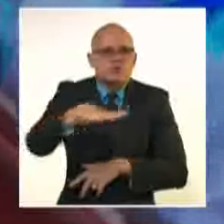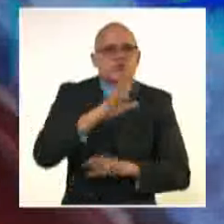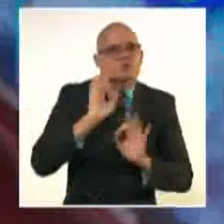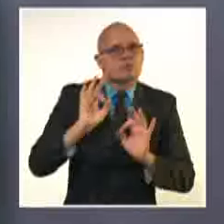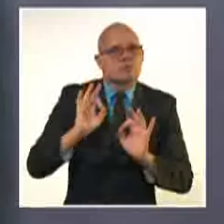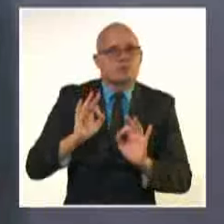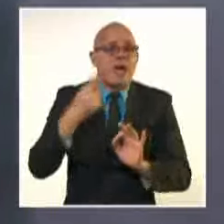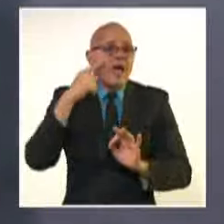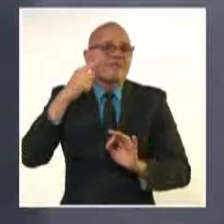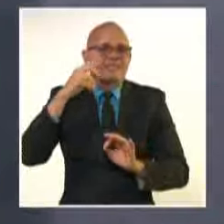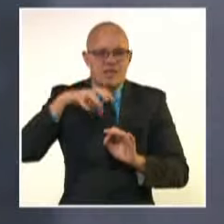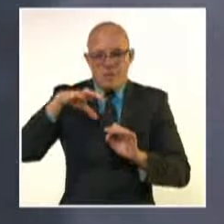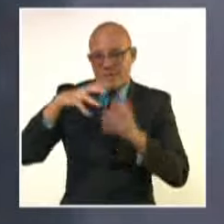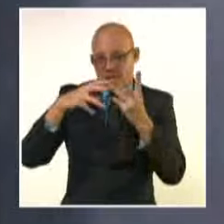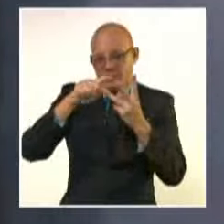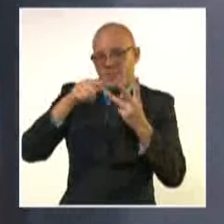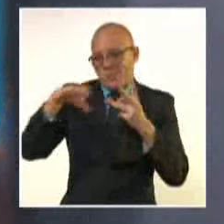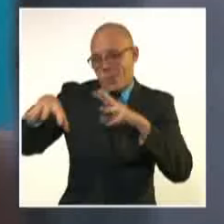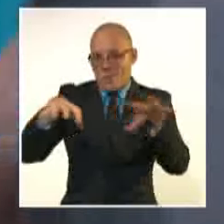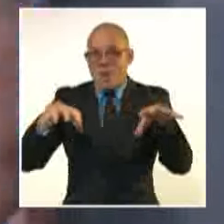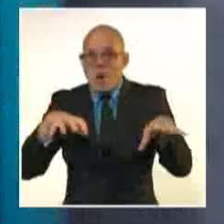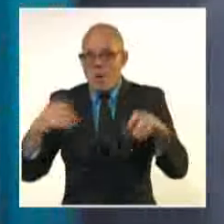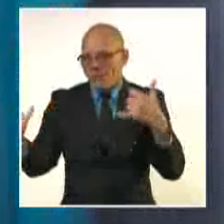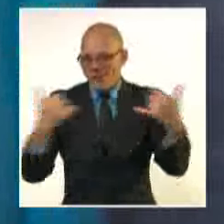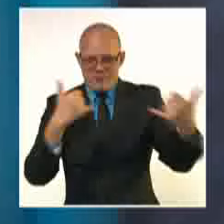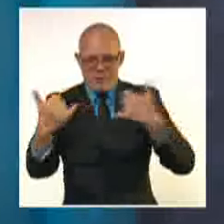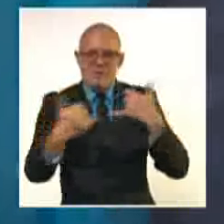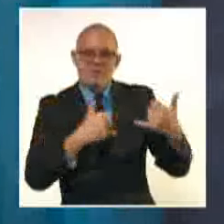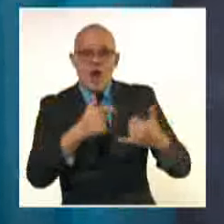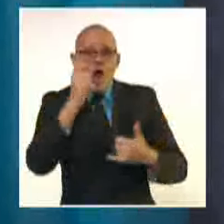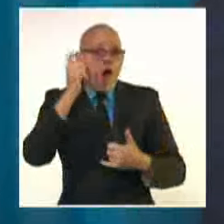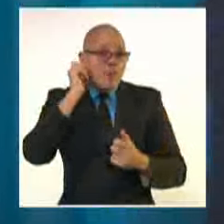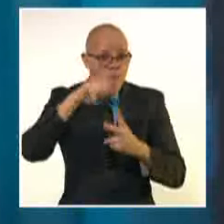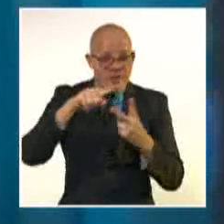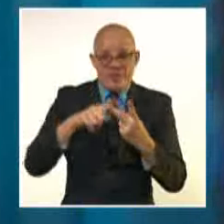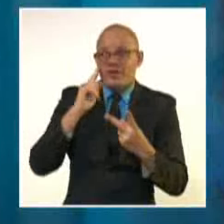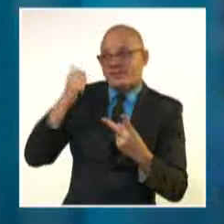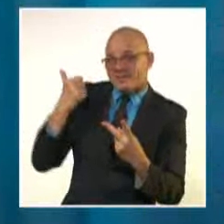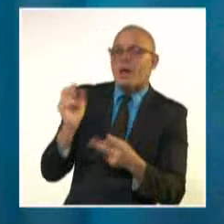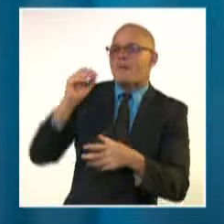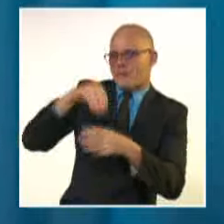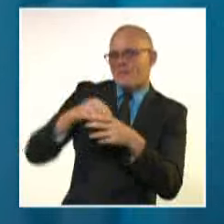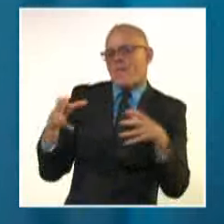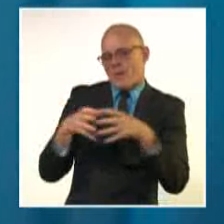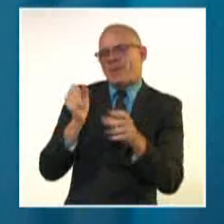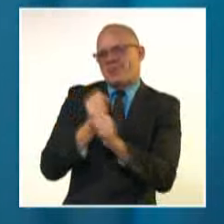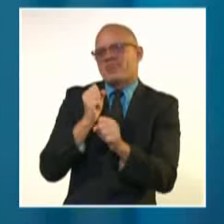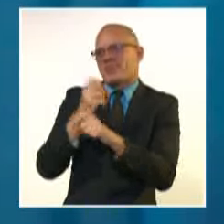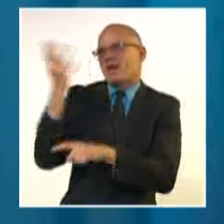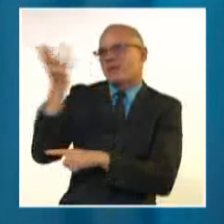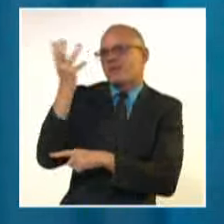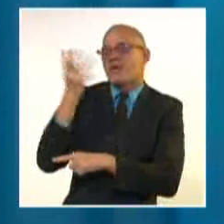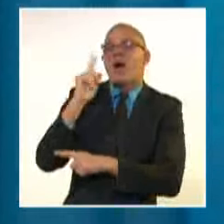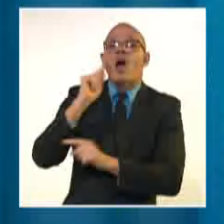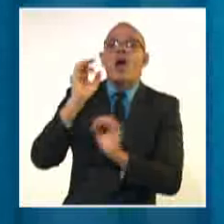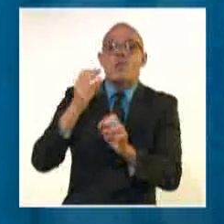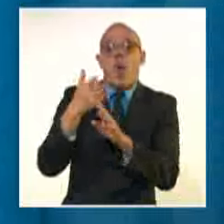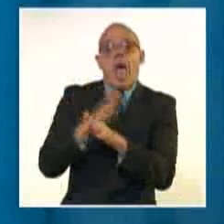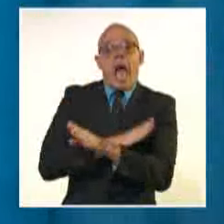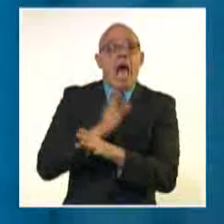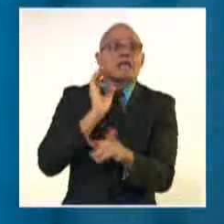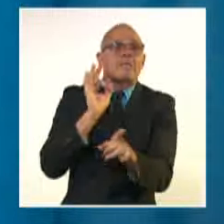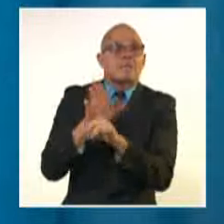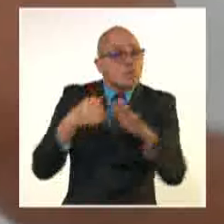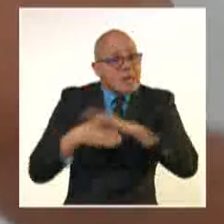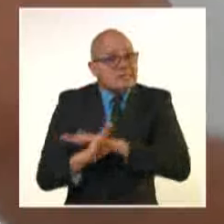3 estaciones. Los meteorólogos Galia Frometa y Leonel Machado forman parte del grupo que monitoreó a Melissa mucho antes de que tocara